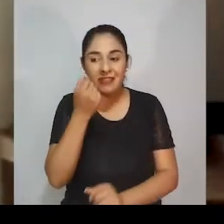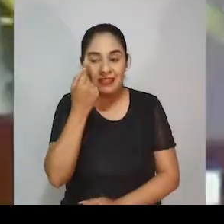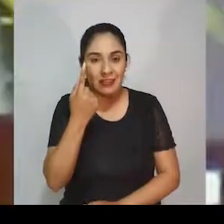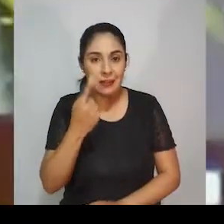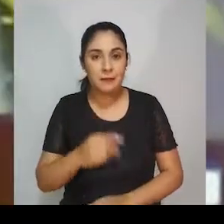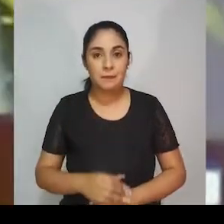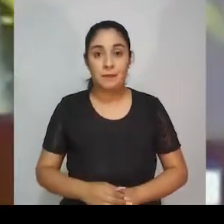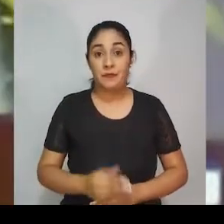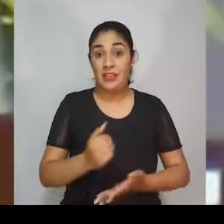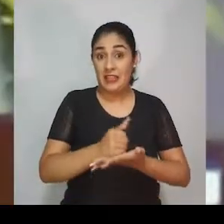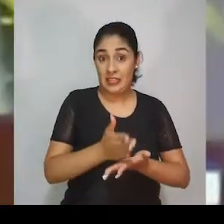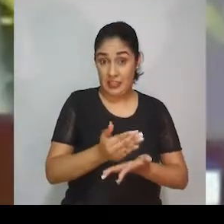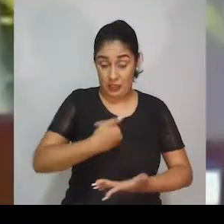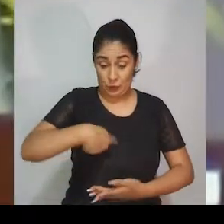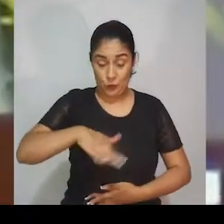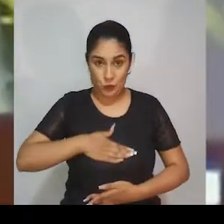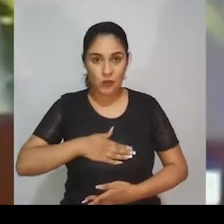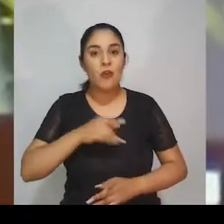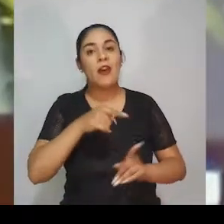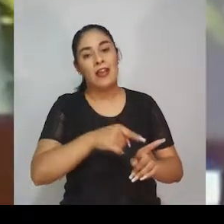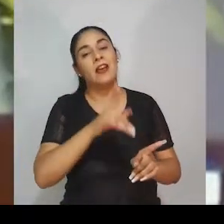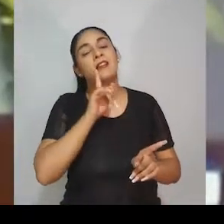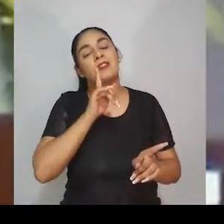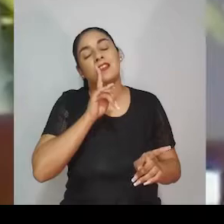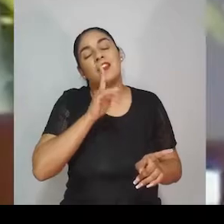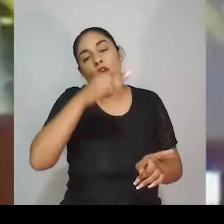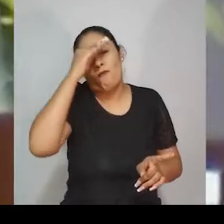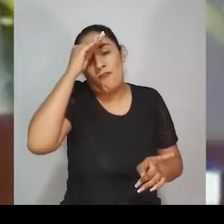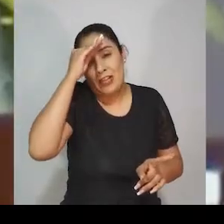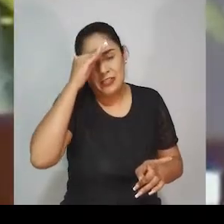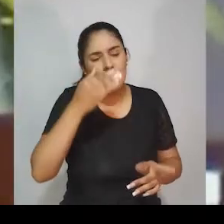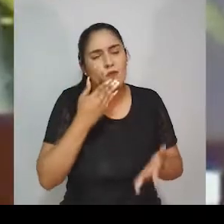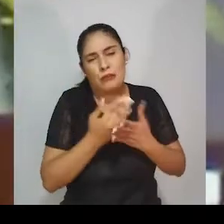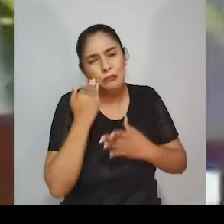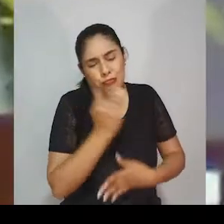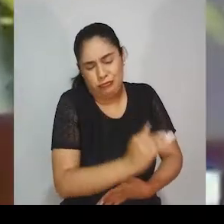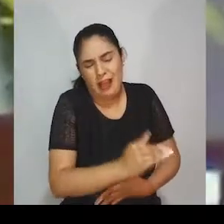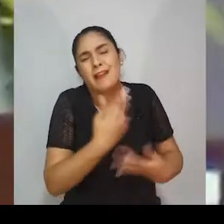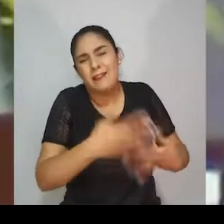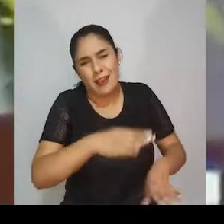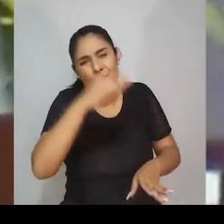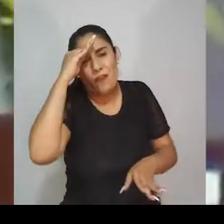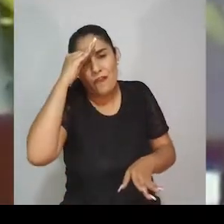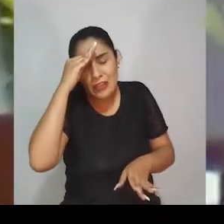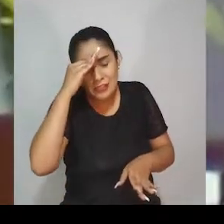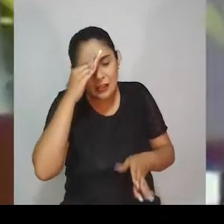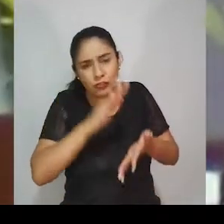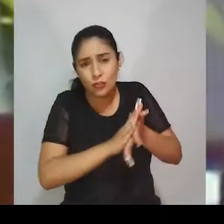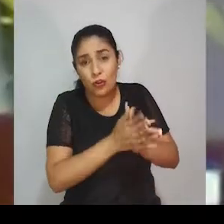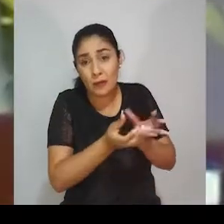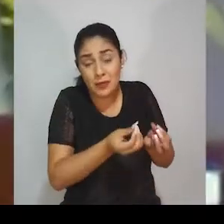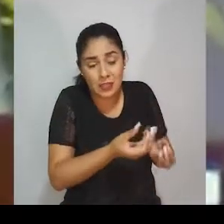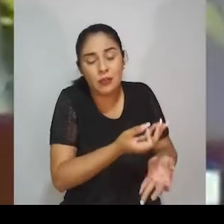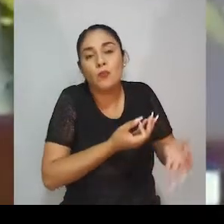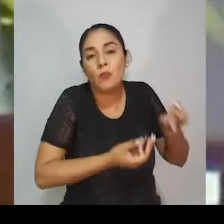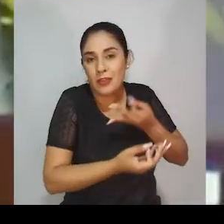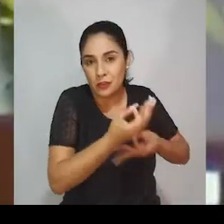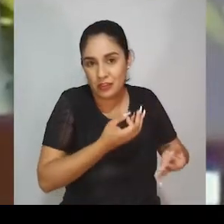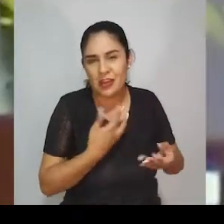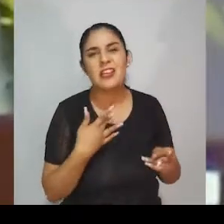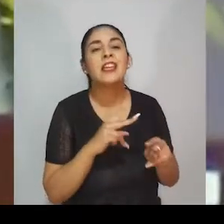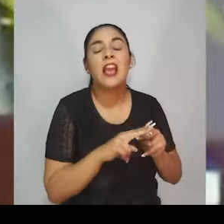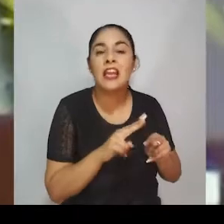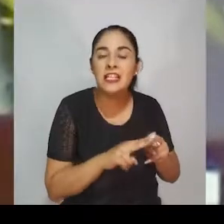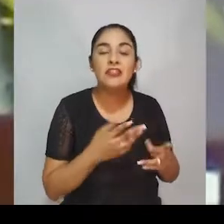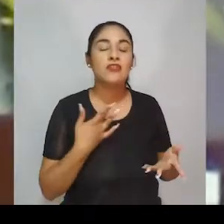eso. La estrategia de nosotros es que ella tener la confianza, que ella ya desde pequeña nos tenga confianza de poder contarnos todo lo que le sucede. Lo